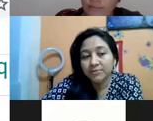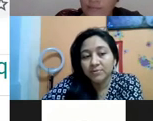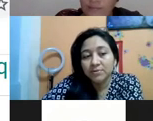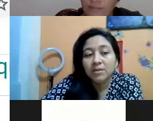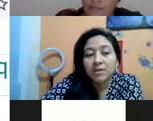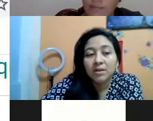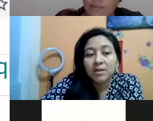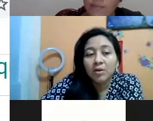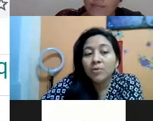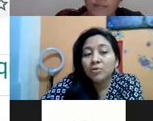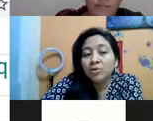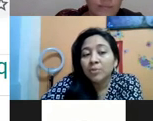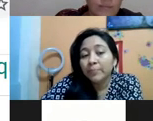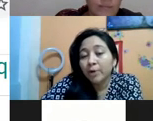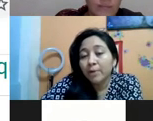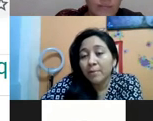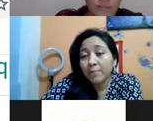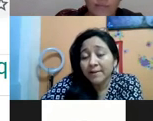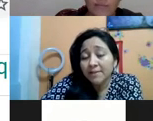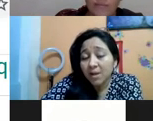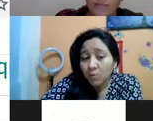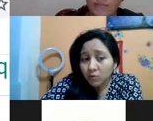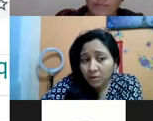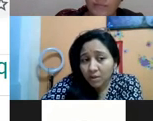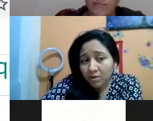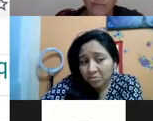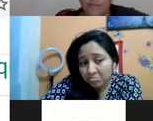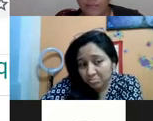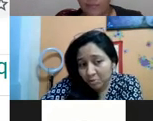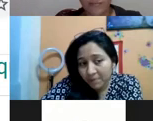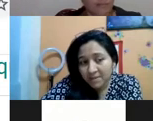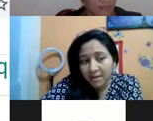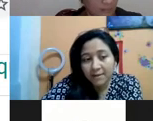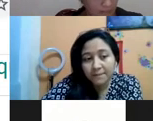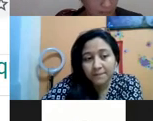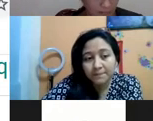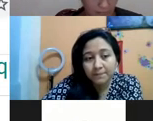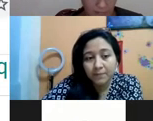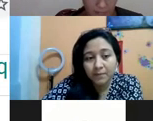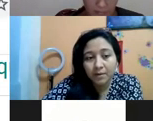33%. Como nosotros programamos para que sea un solo intento, no pasa nada.